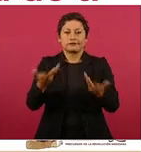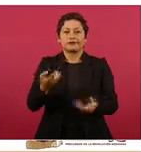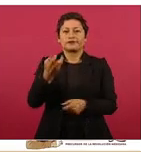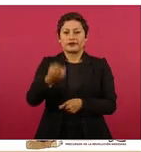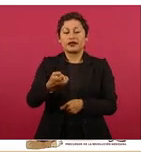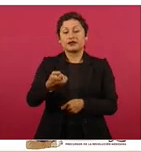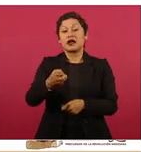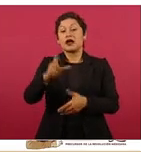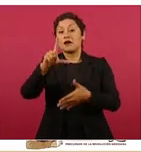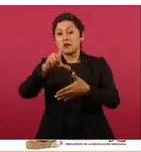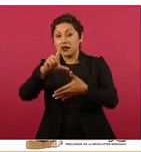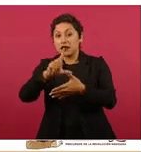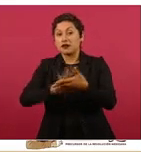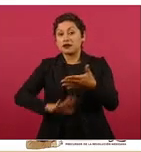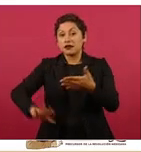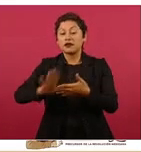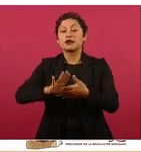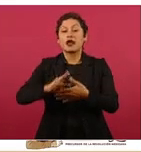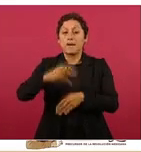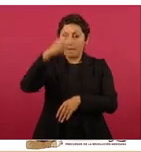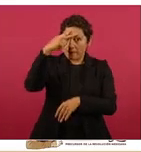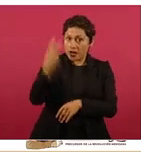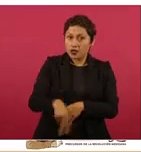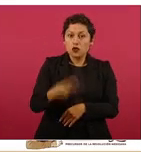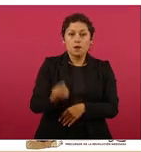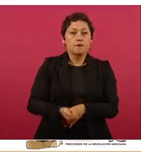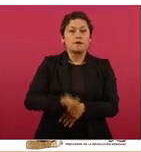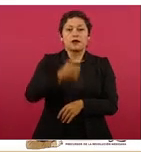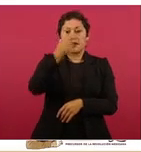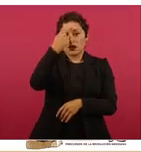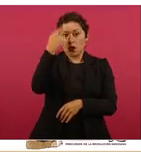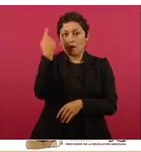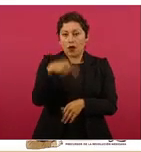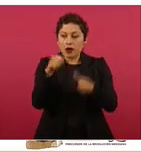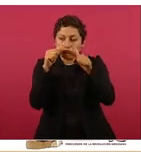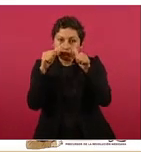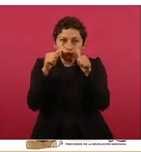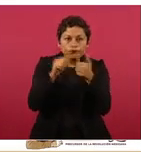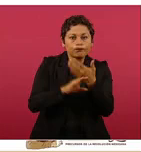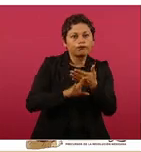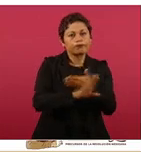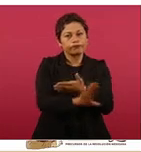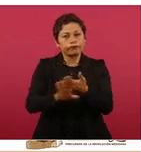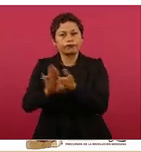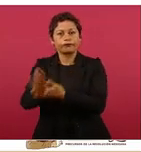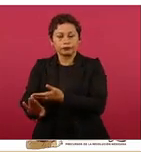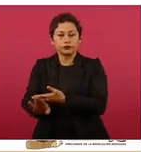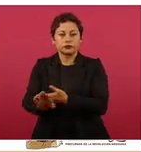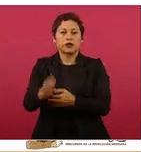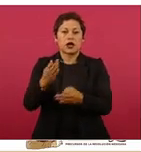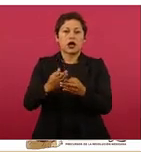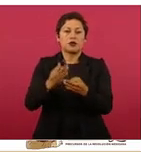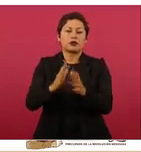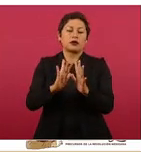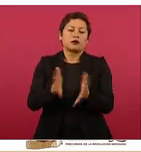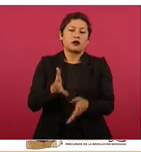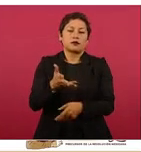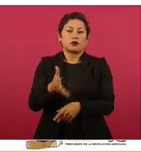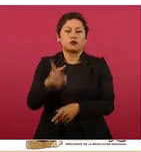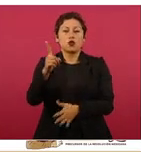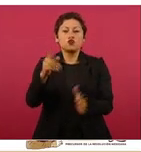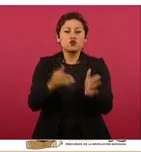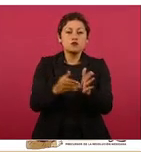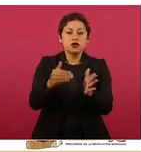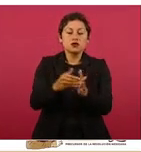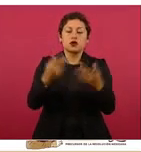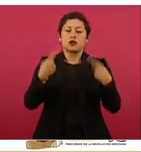y el Caribe en establecer una estrategia nacional de eliminación. Hay cerca de 3/4 partes de 1 millón de personas